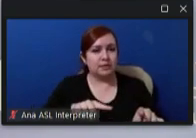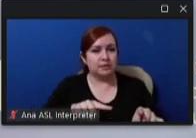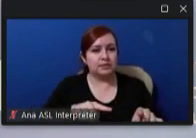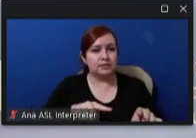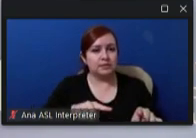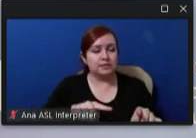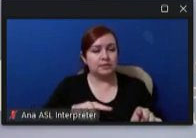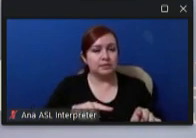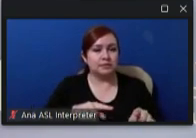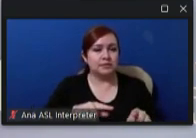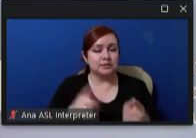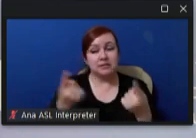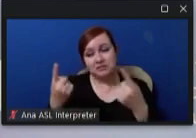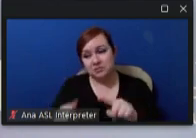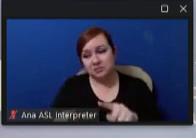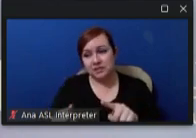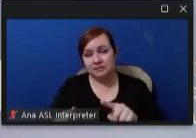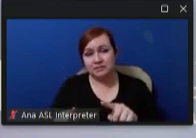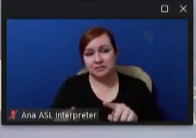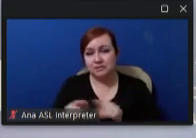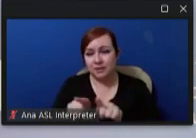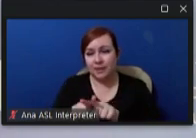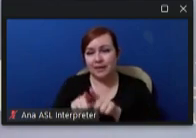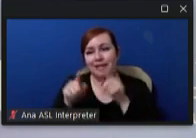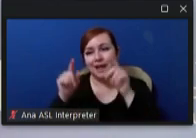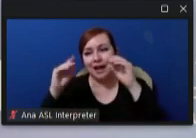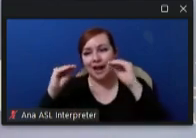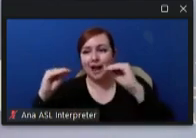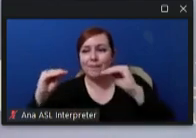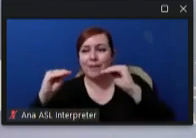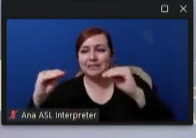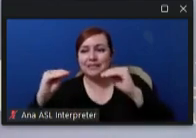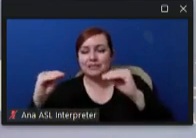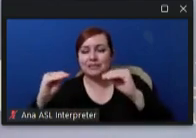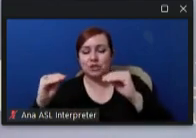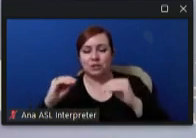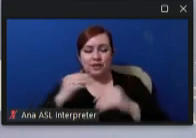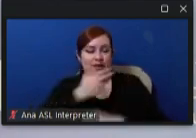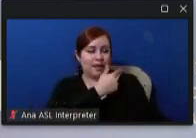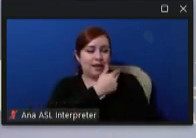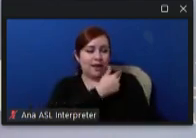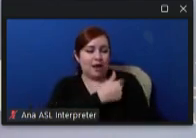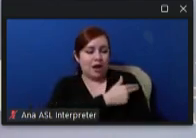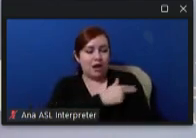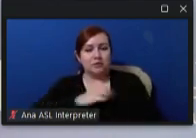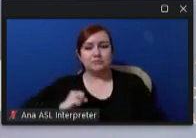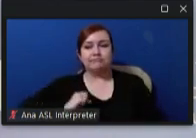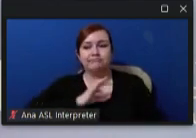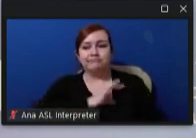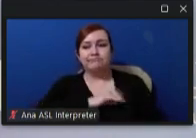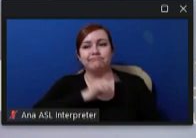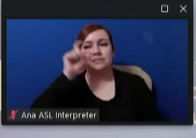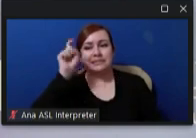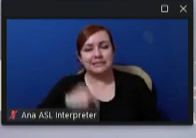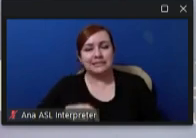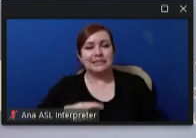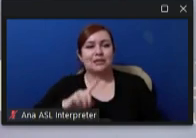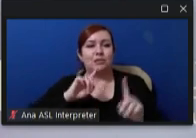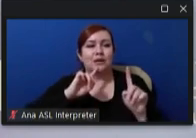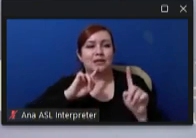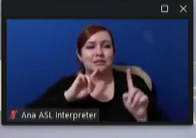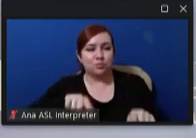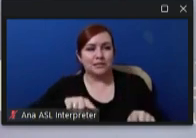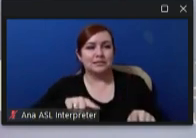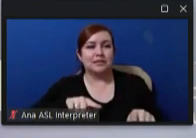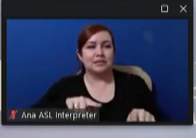medio, ¿no? Está también la capacitación del personal de salud, que tiene que tener una respuesta especializada